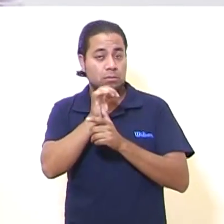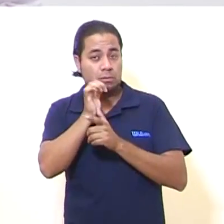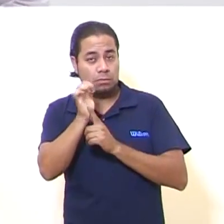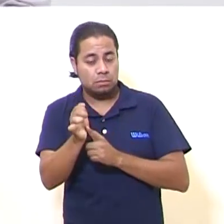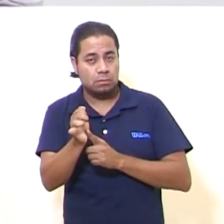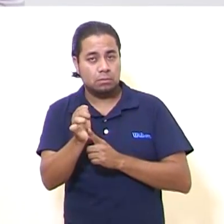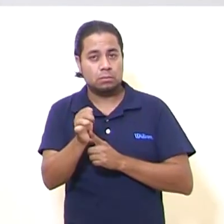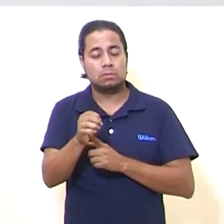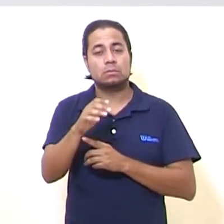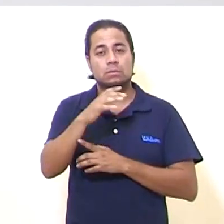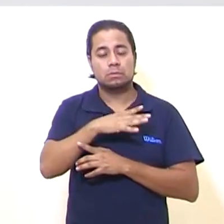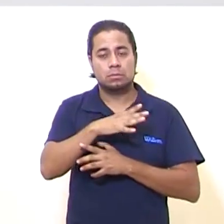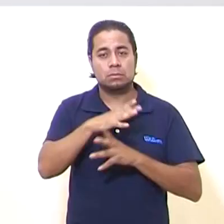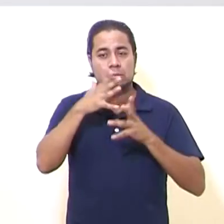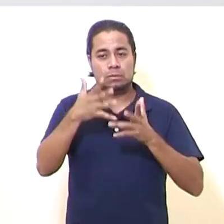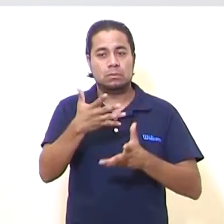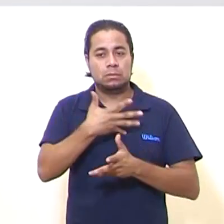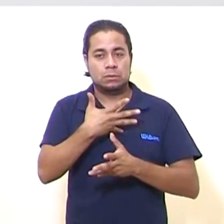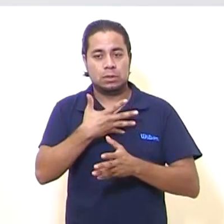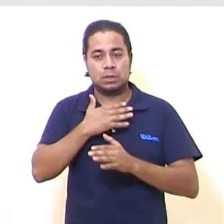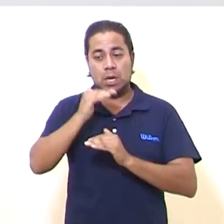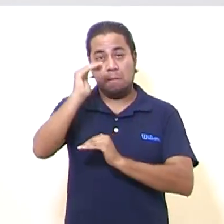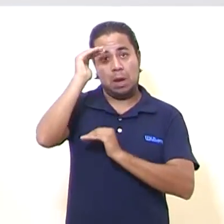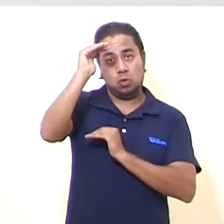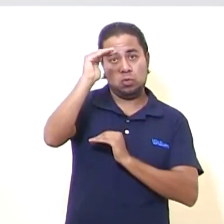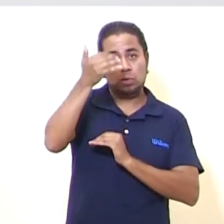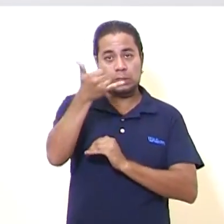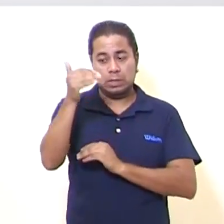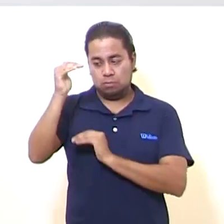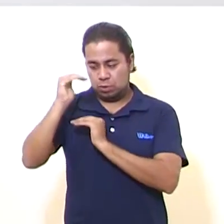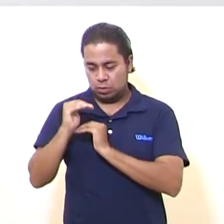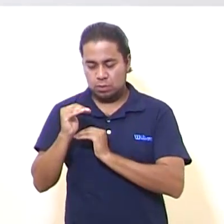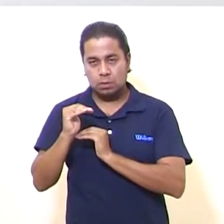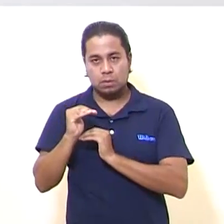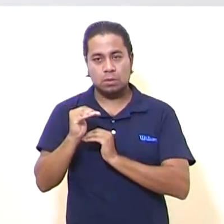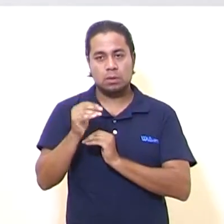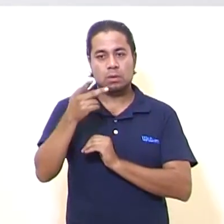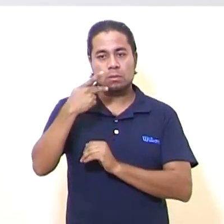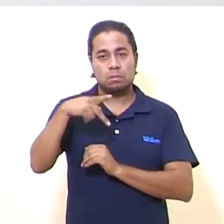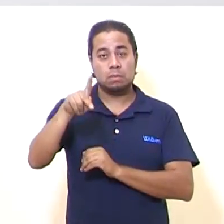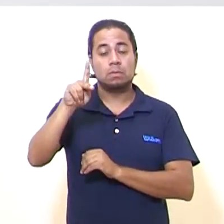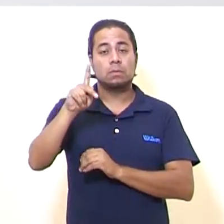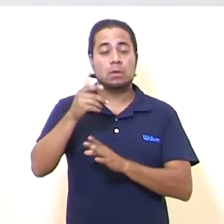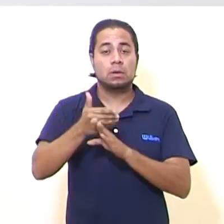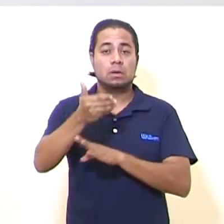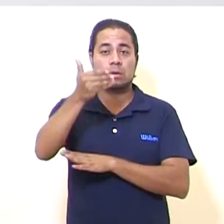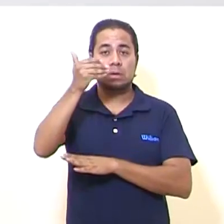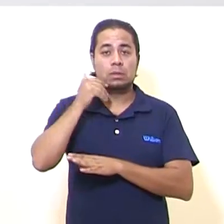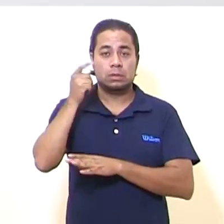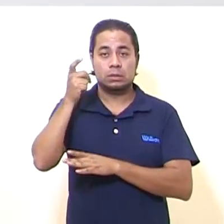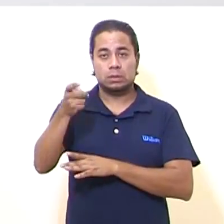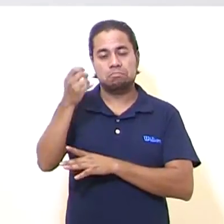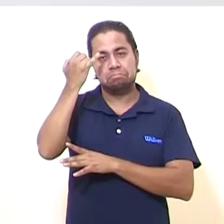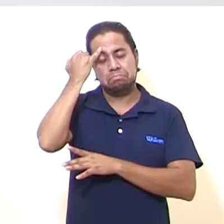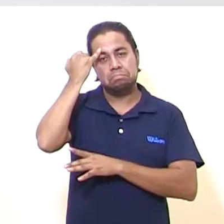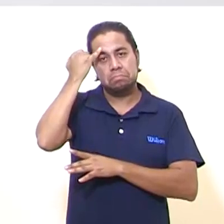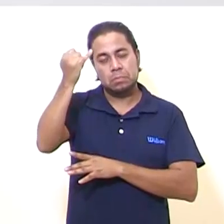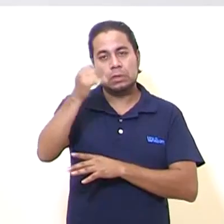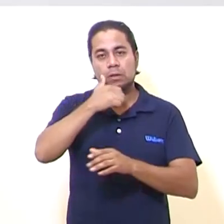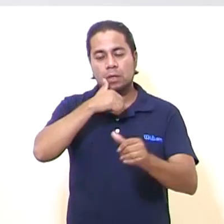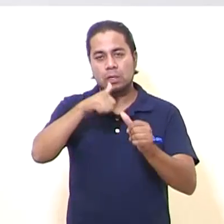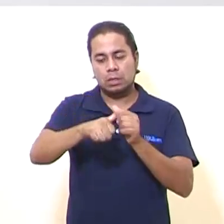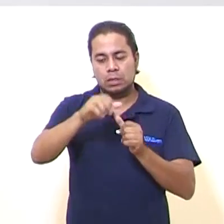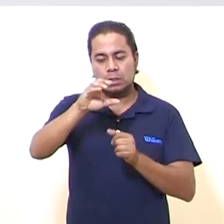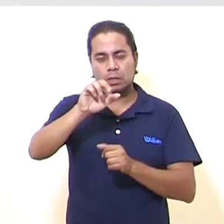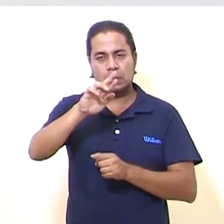ya existían las letras mayúsculas, pero en ese tiempo fundaron las letras